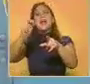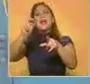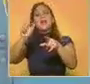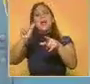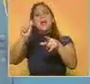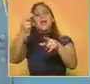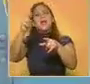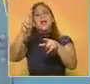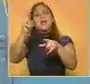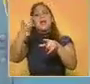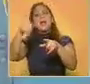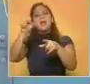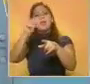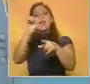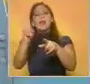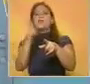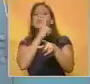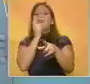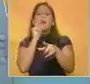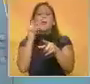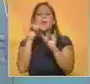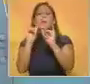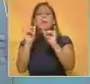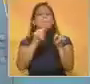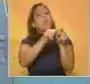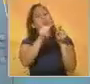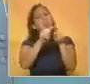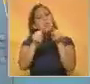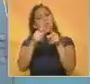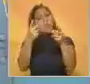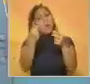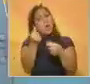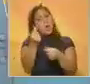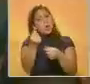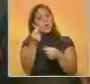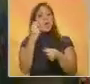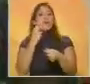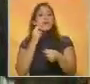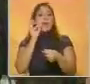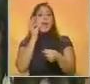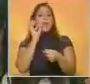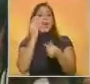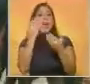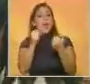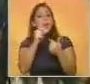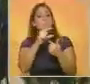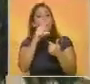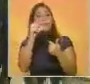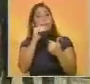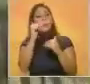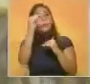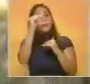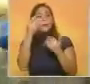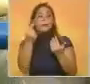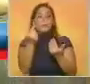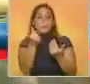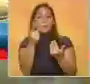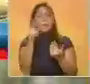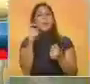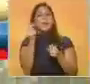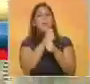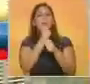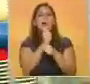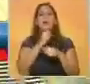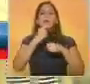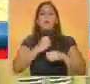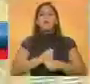protesta contra expropiaciones de tierras crítico el nuevo precio del café agricultores a caballo en tractores con instrumentos